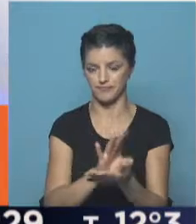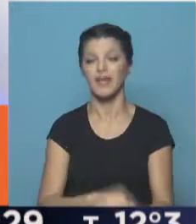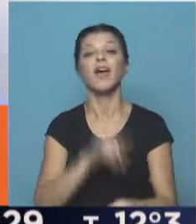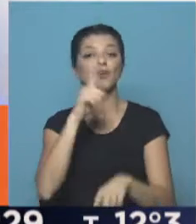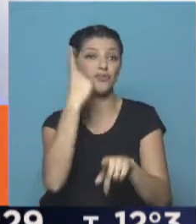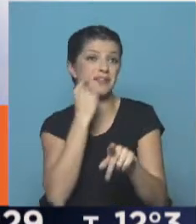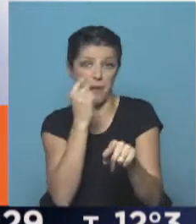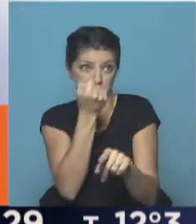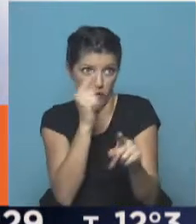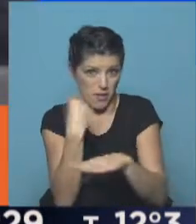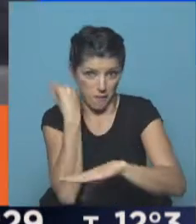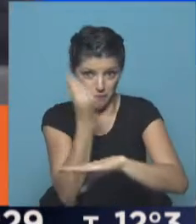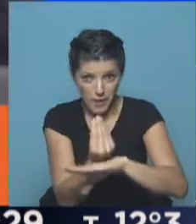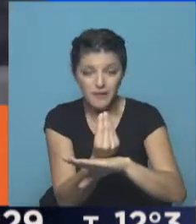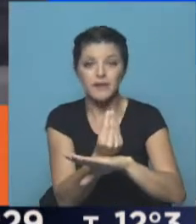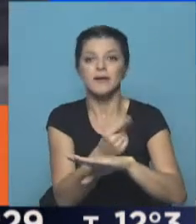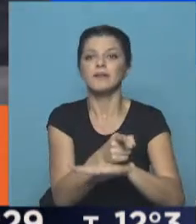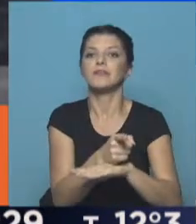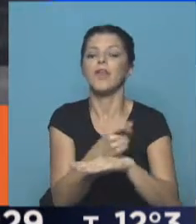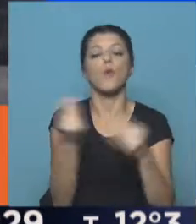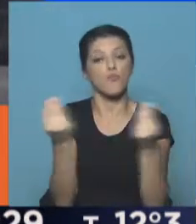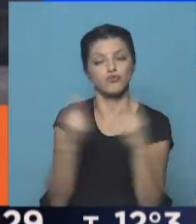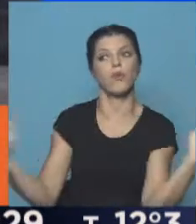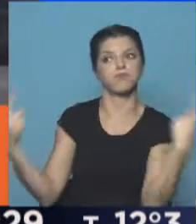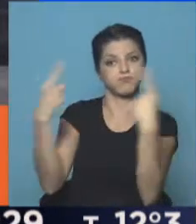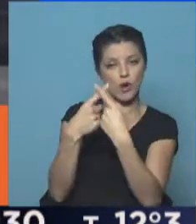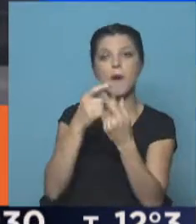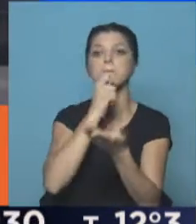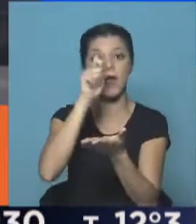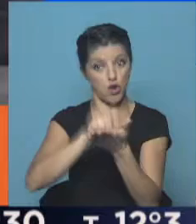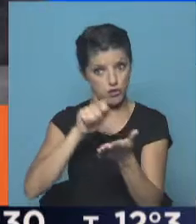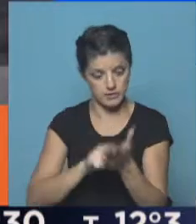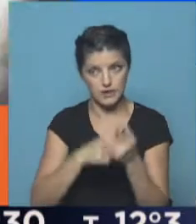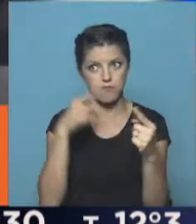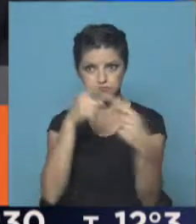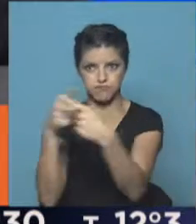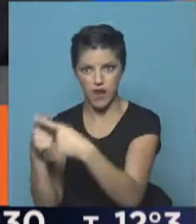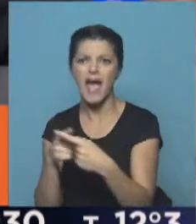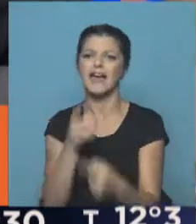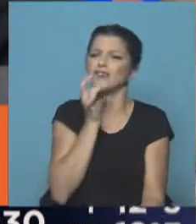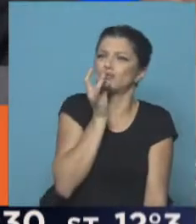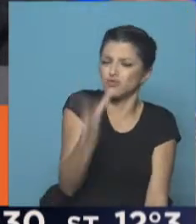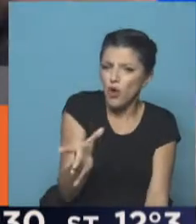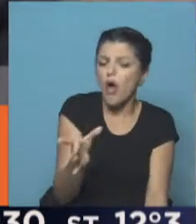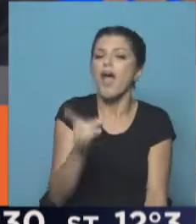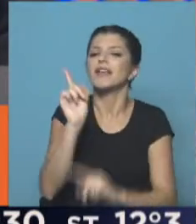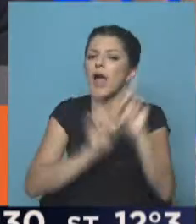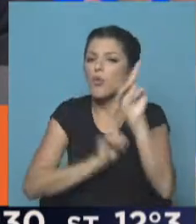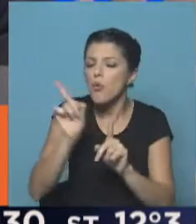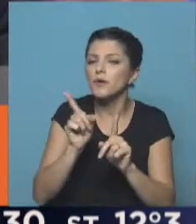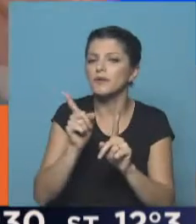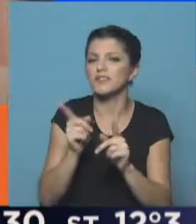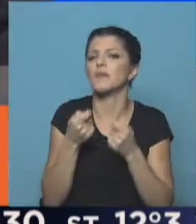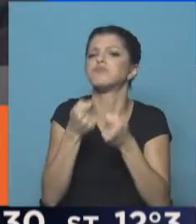gestión, Scaramucci había mantenido duros enfrentamientos con los periodistas, a quienes insultó y, en algunos casos, forzó para